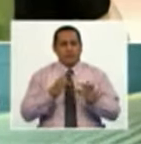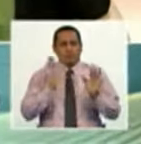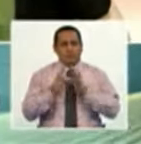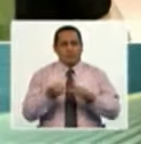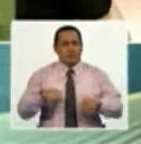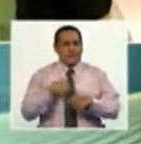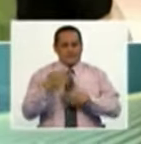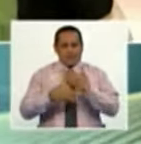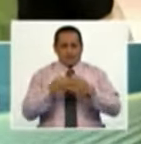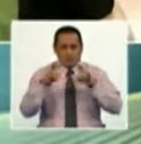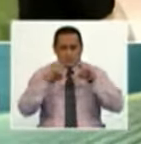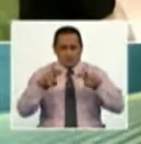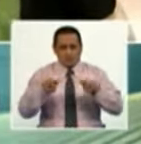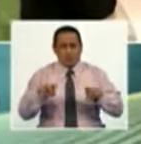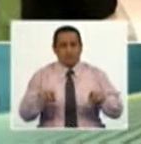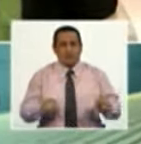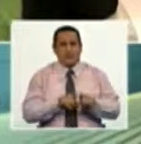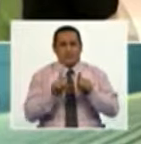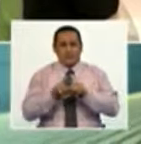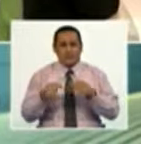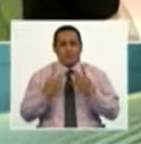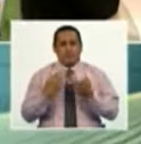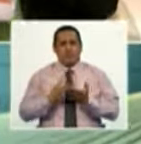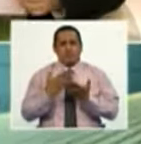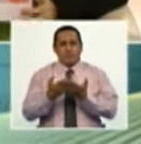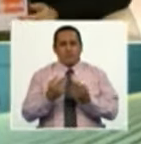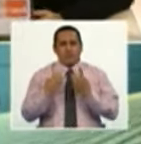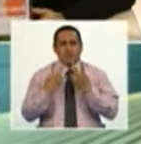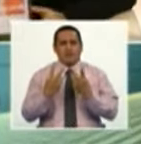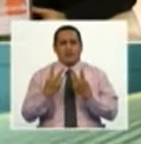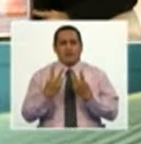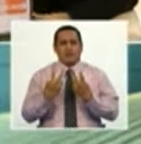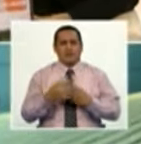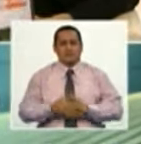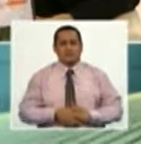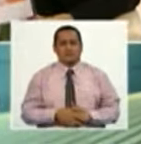ya se agotó toda esta investigación, que está, digamos,